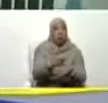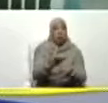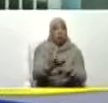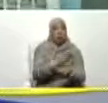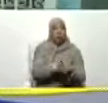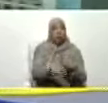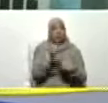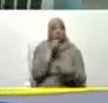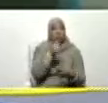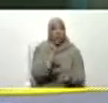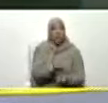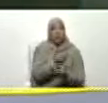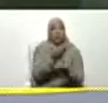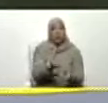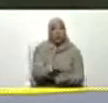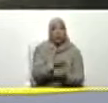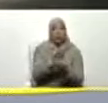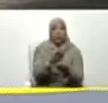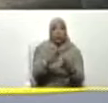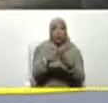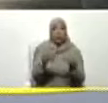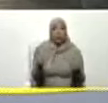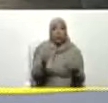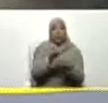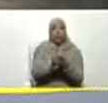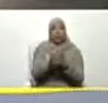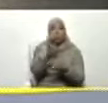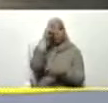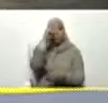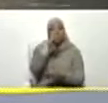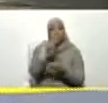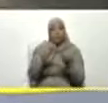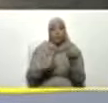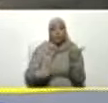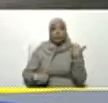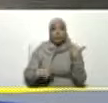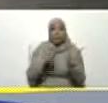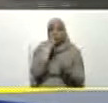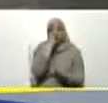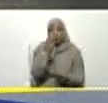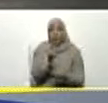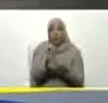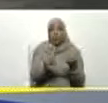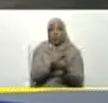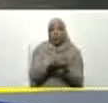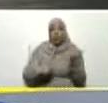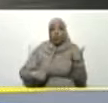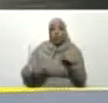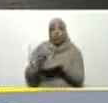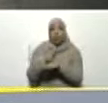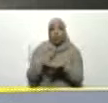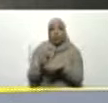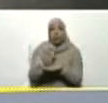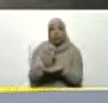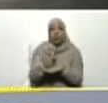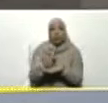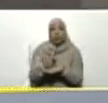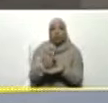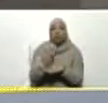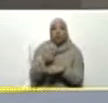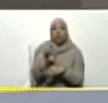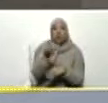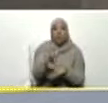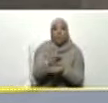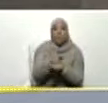Recientemente envié a la compañera Delcy Rodríguez con los vicepresidentes de gobierno, Ceballos, con